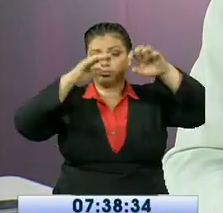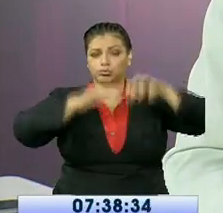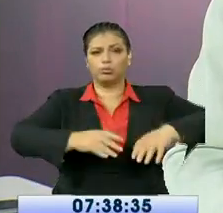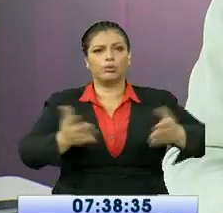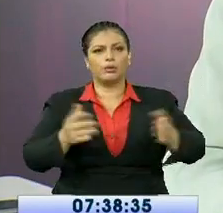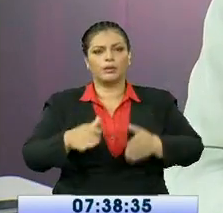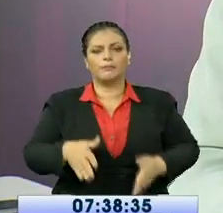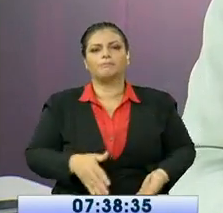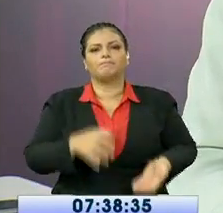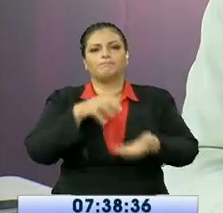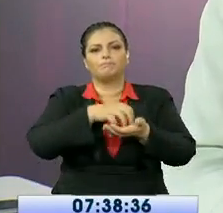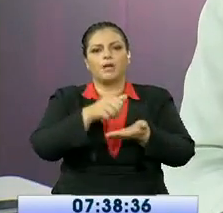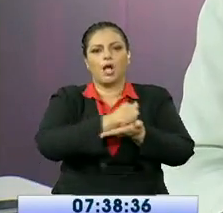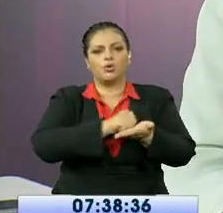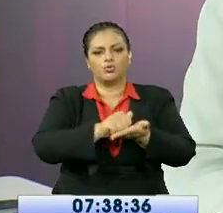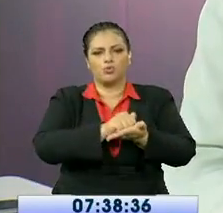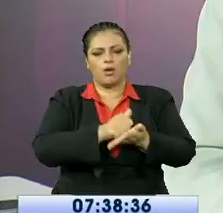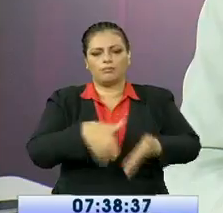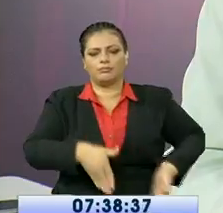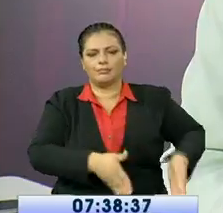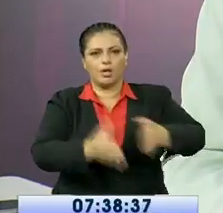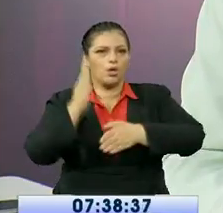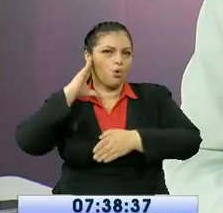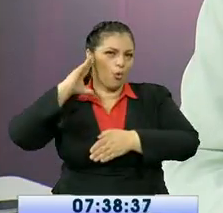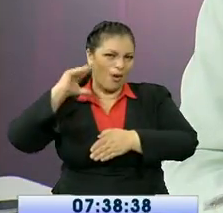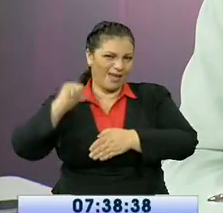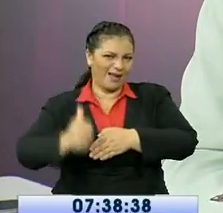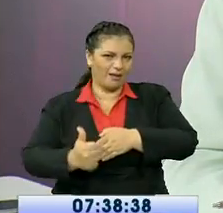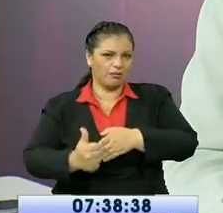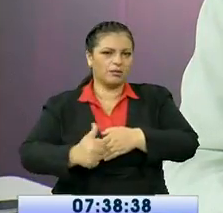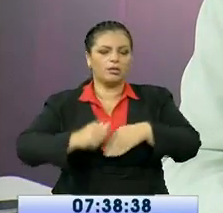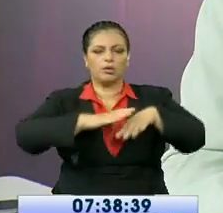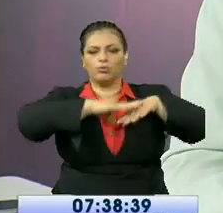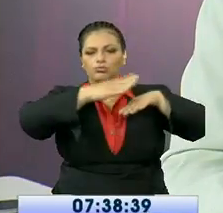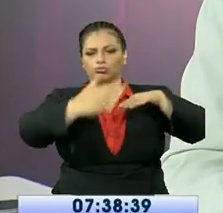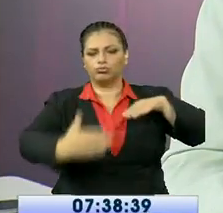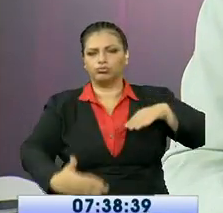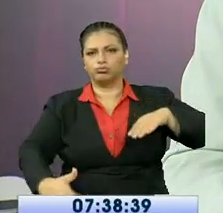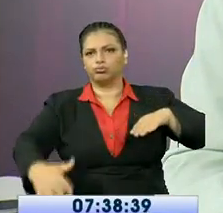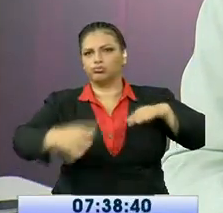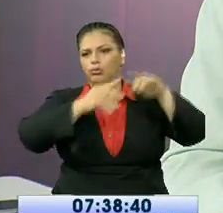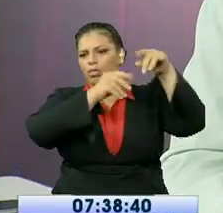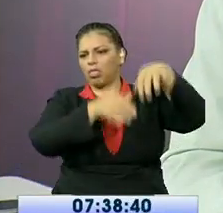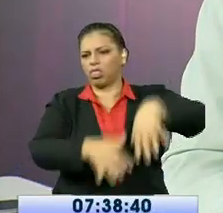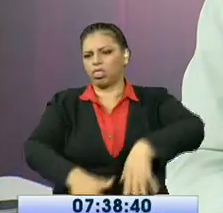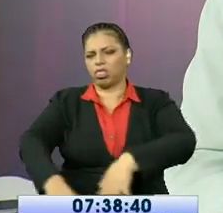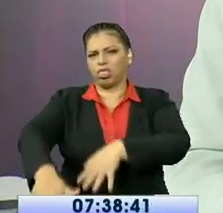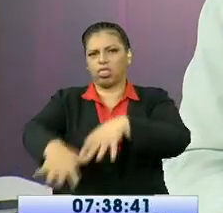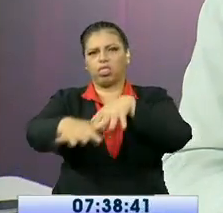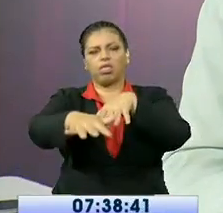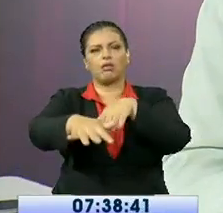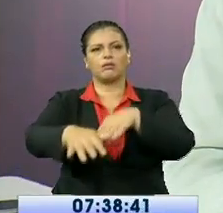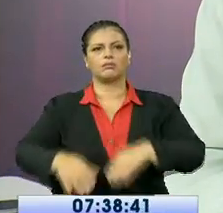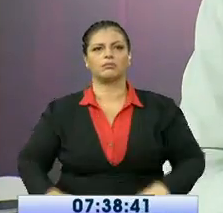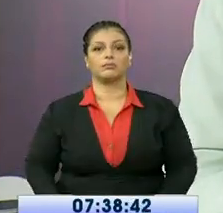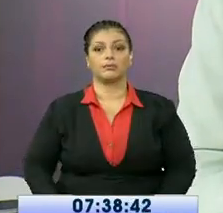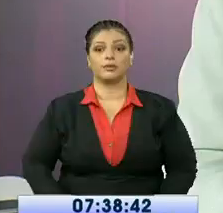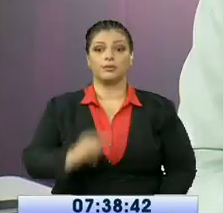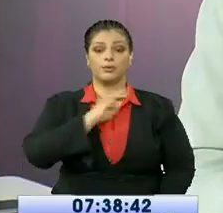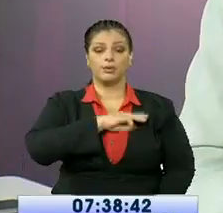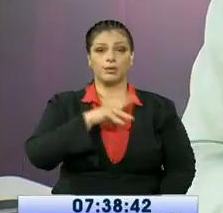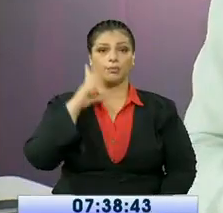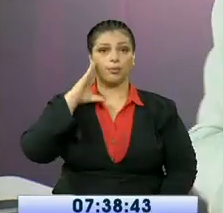Cuenca-Moyeturo en la provincia de La Suay. Volquetas de la Junta Parroquial de Sayaucí y maquinaria de la Municipalidad de Cuenca retiraron